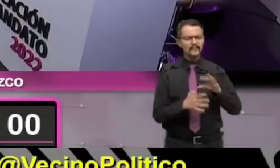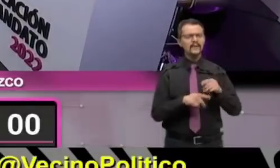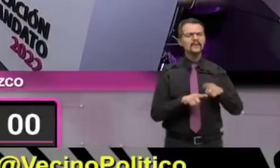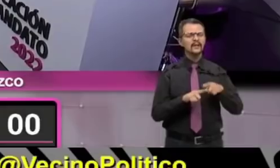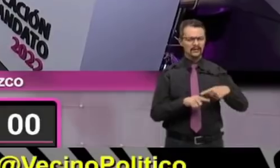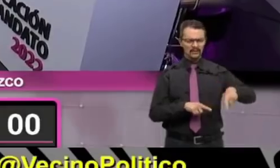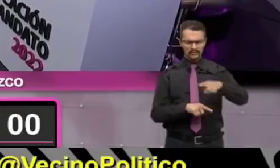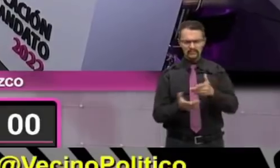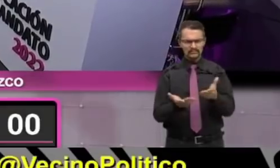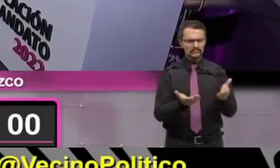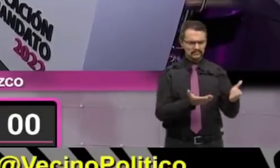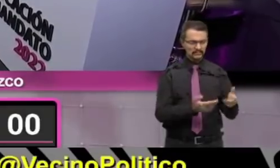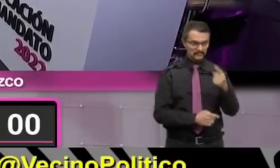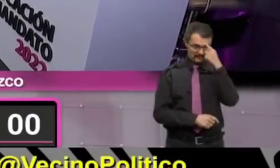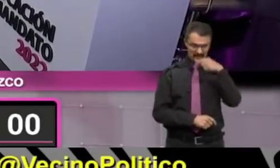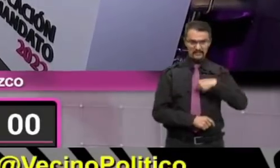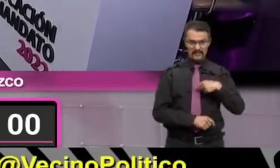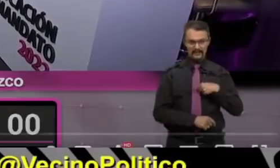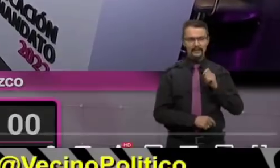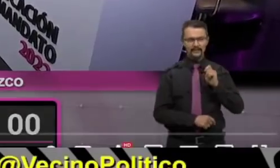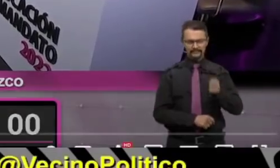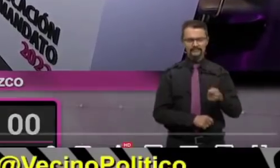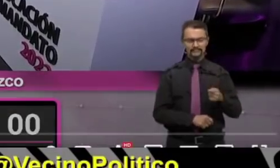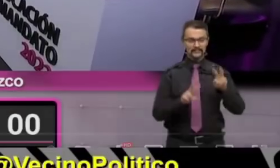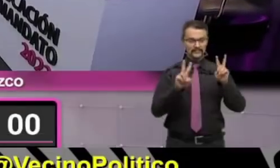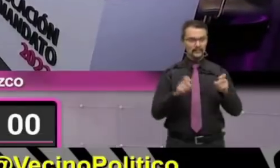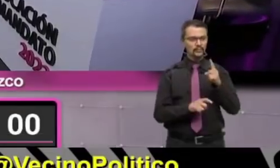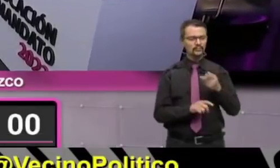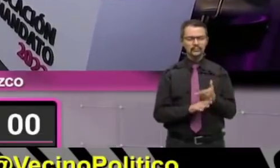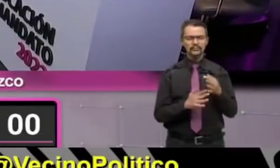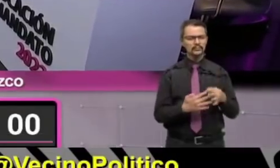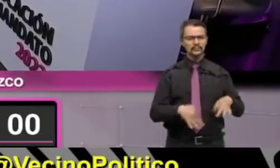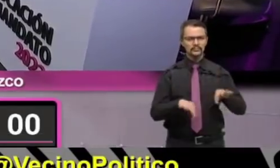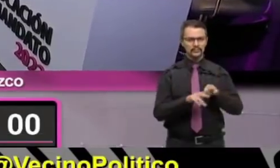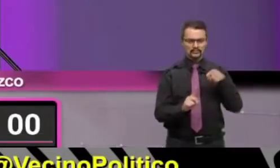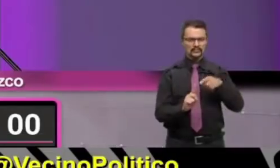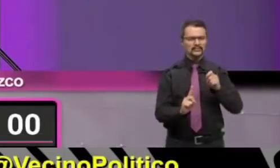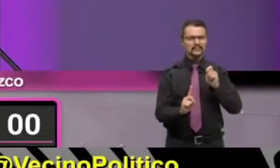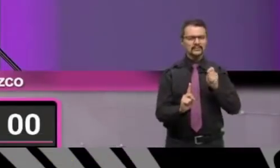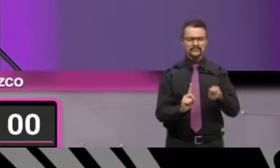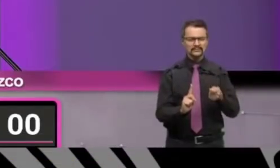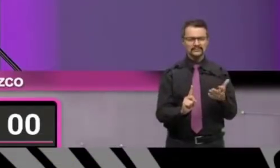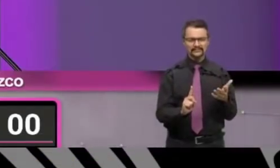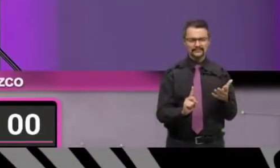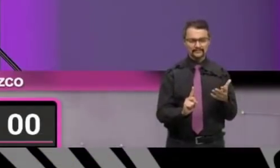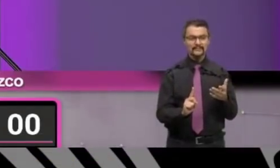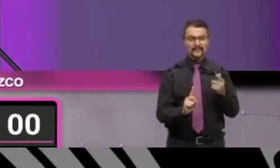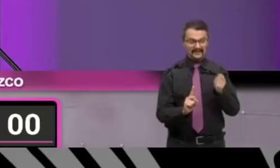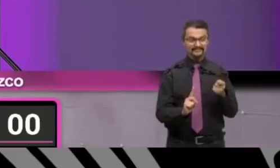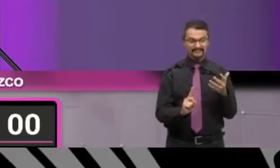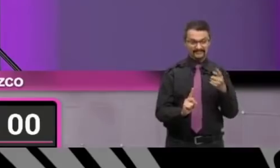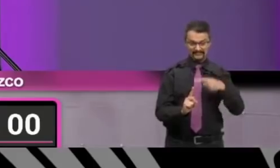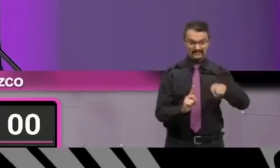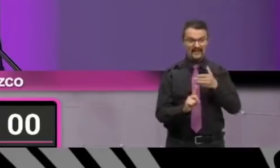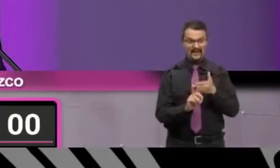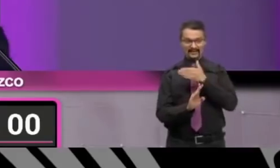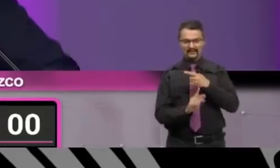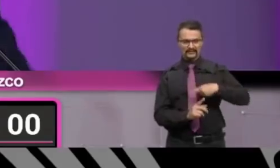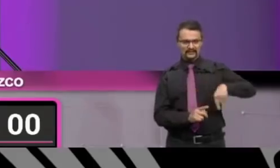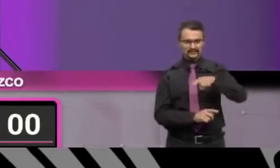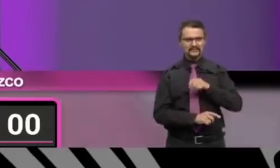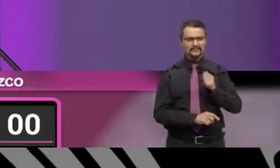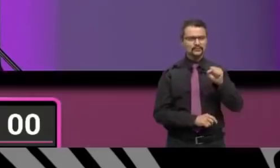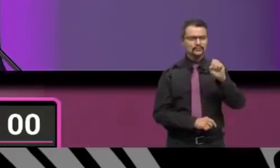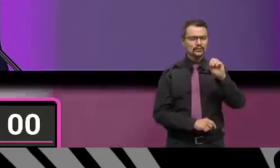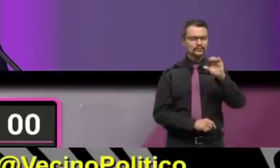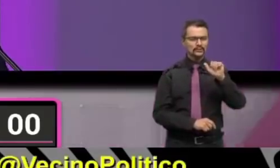que has mencionado, Luisa, un aspecto importantísimo que marcó la diferencia del enfoque social, el enfoque meramente